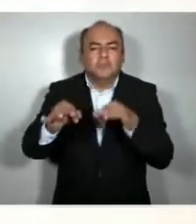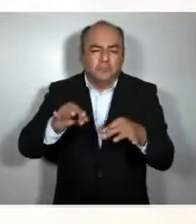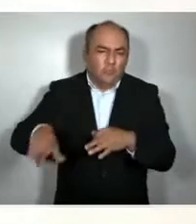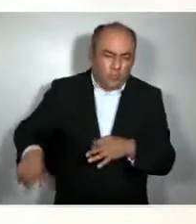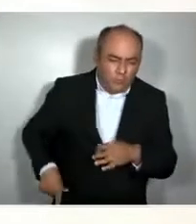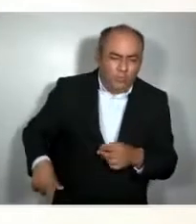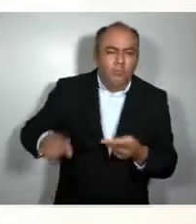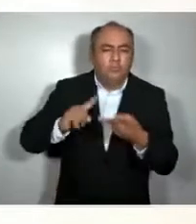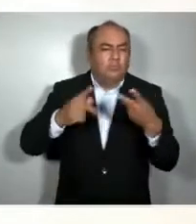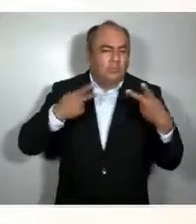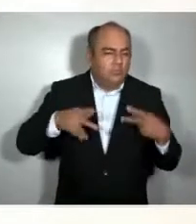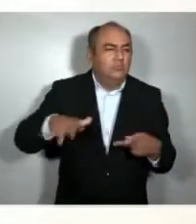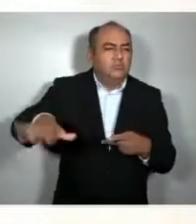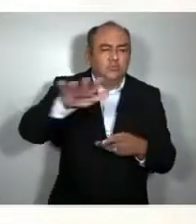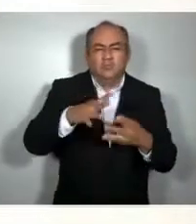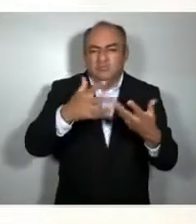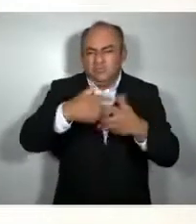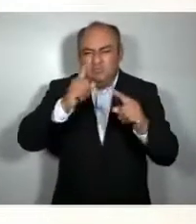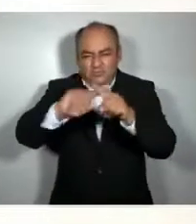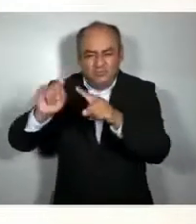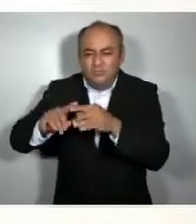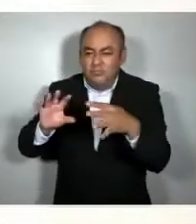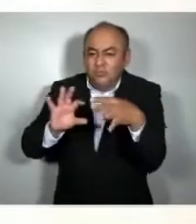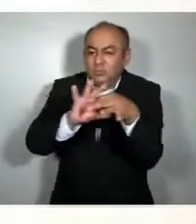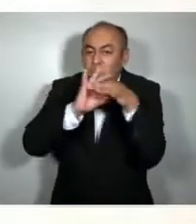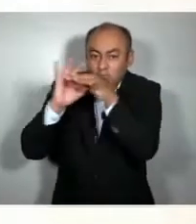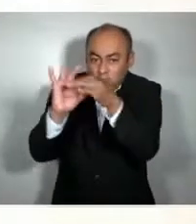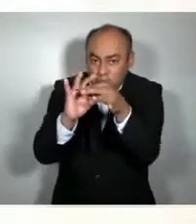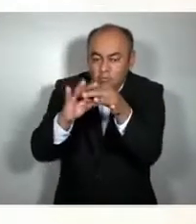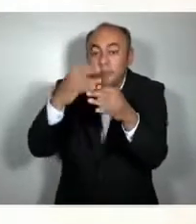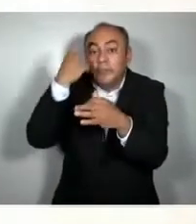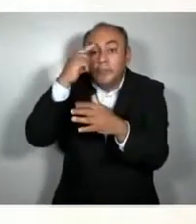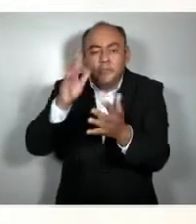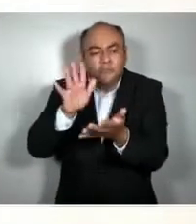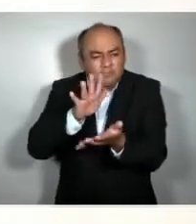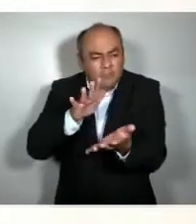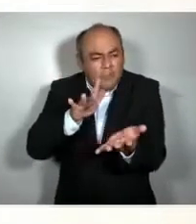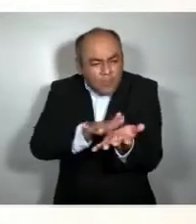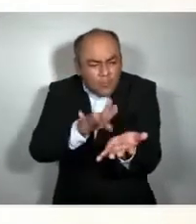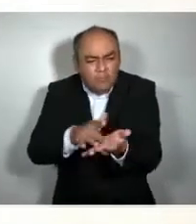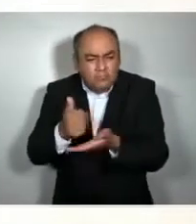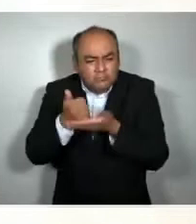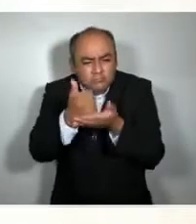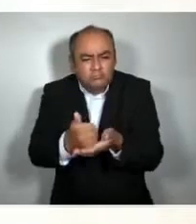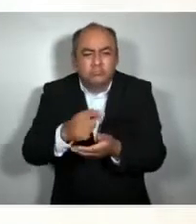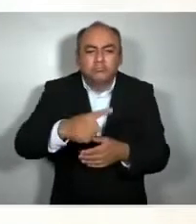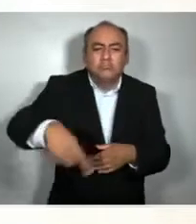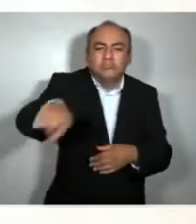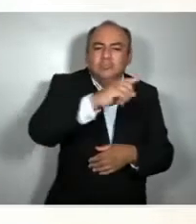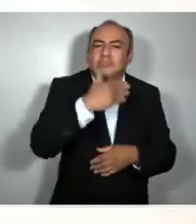por conducto del tripartismo acciones para impulsar la salud y el bienestar